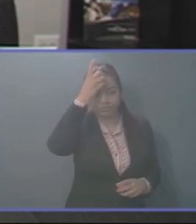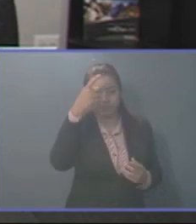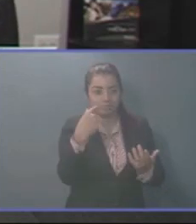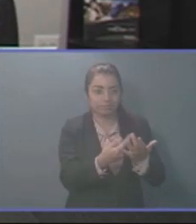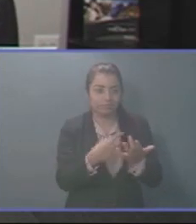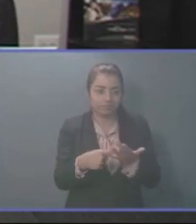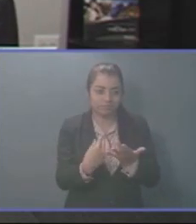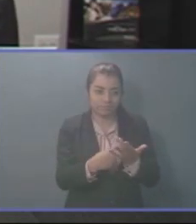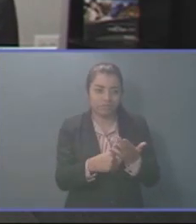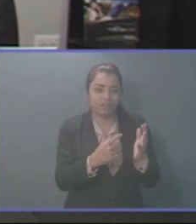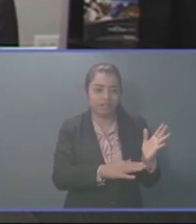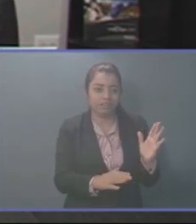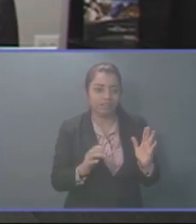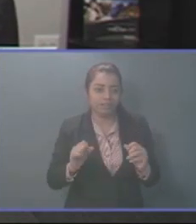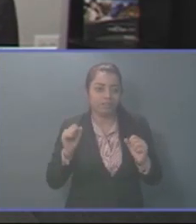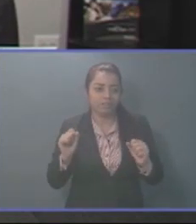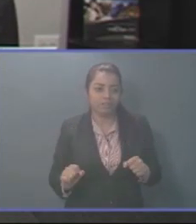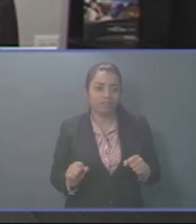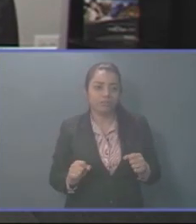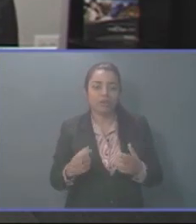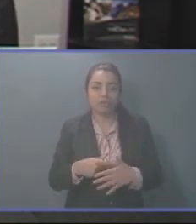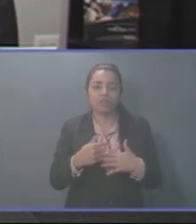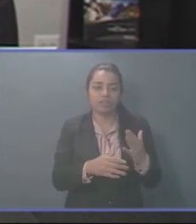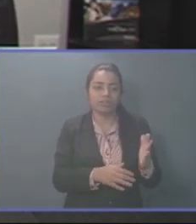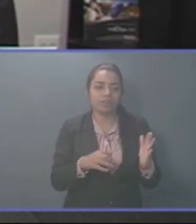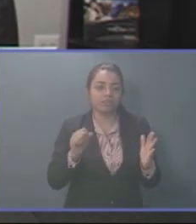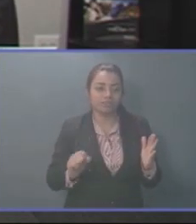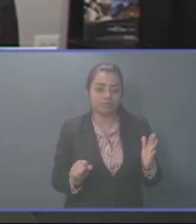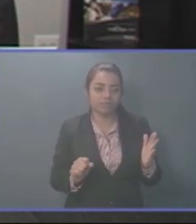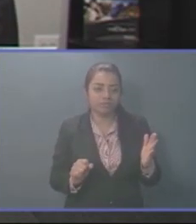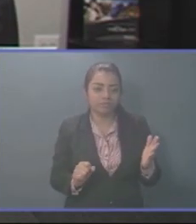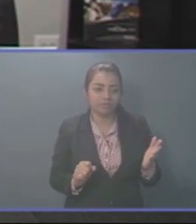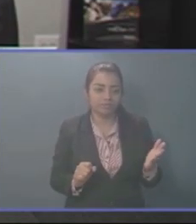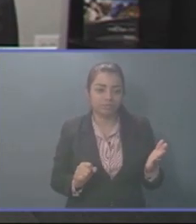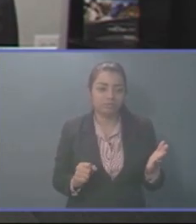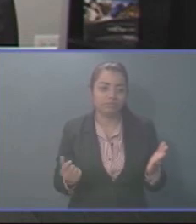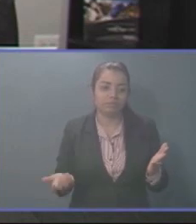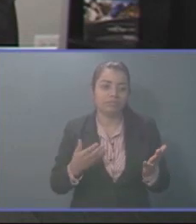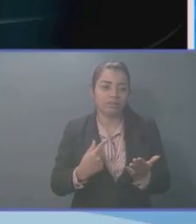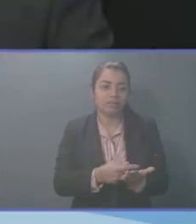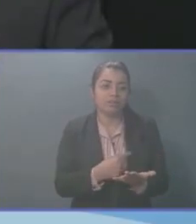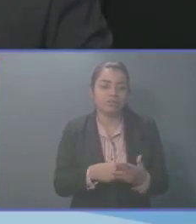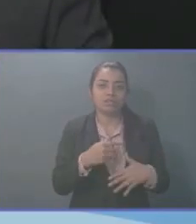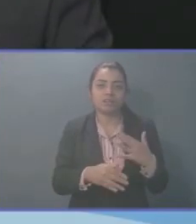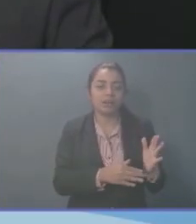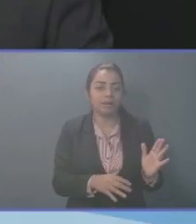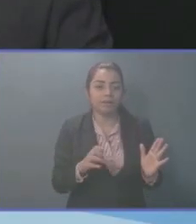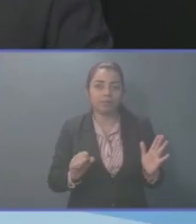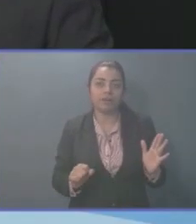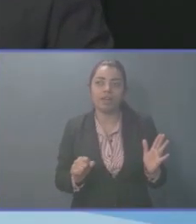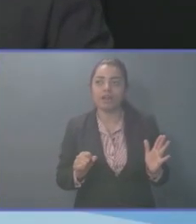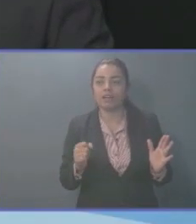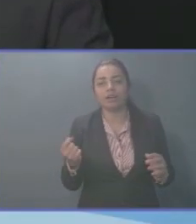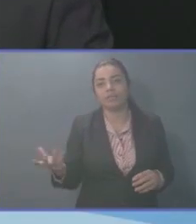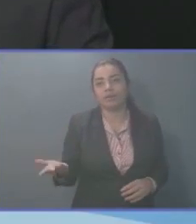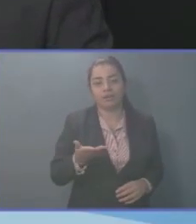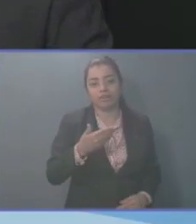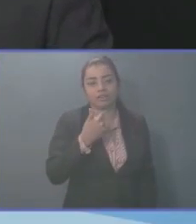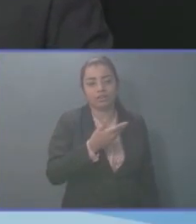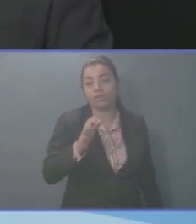Legislativa. Diputada, vamos a continuar hablando sobre este préstamo. Usted que conoce del